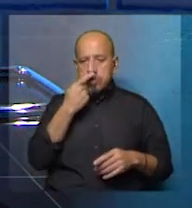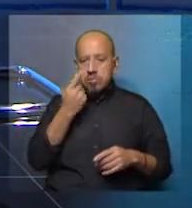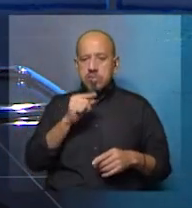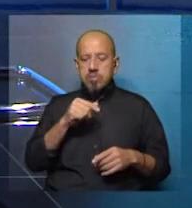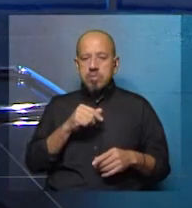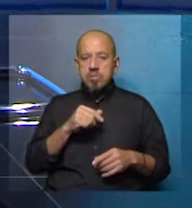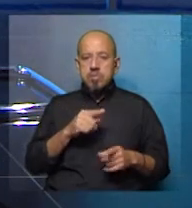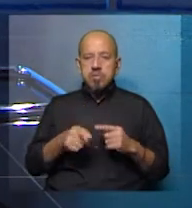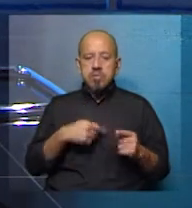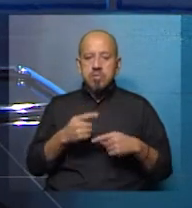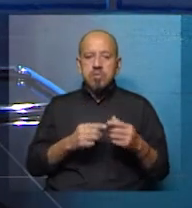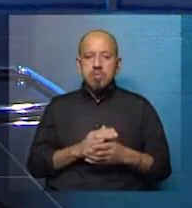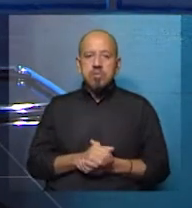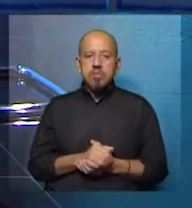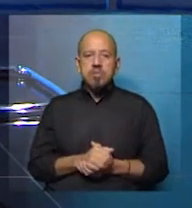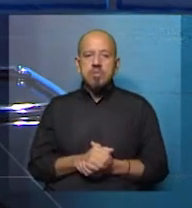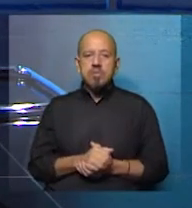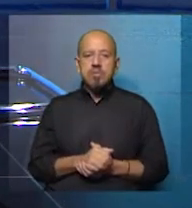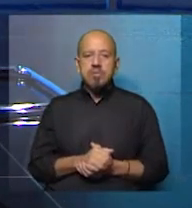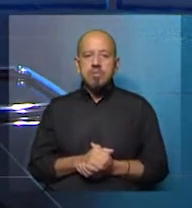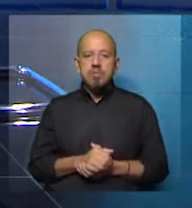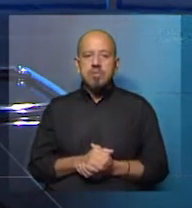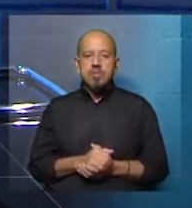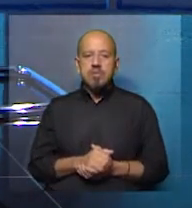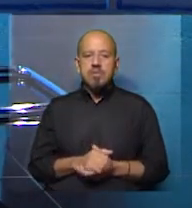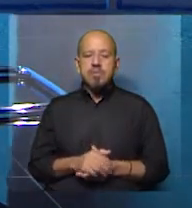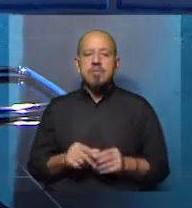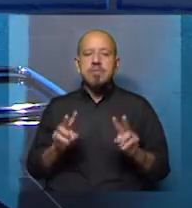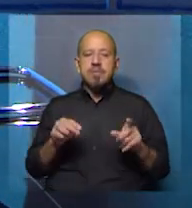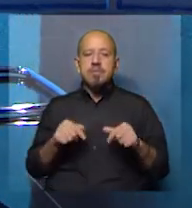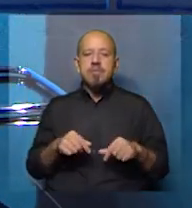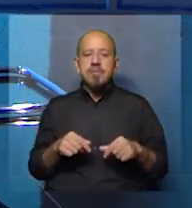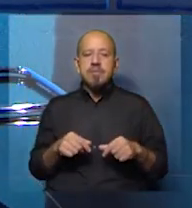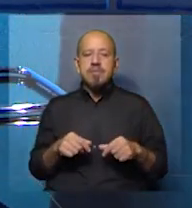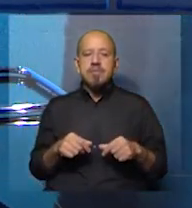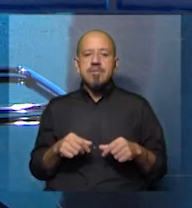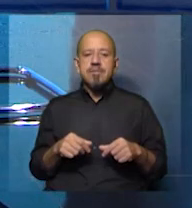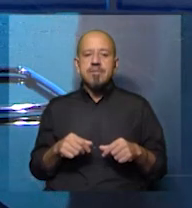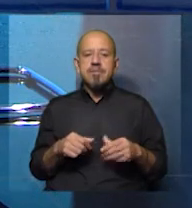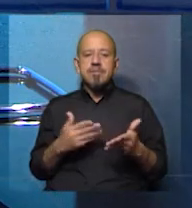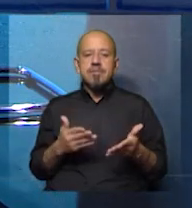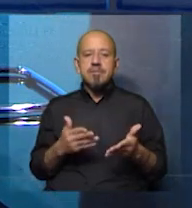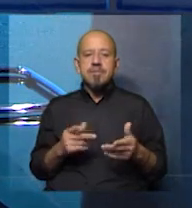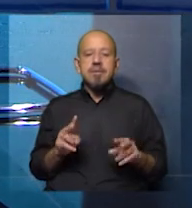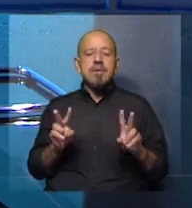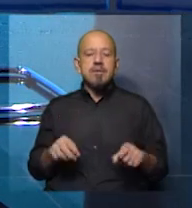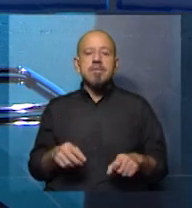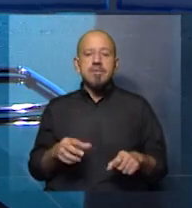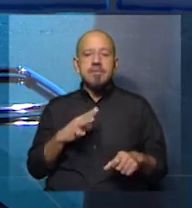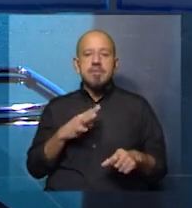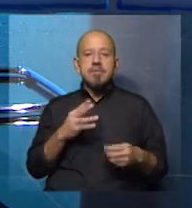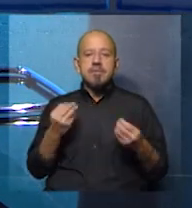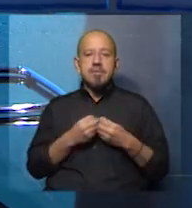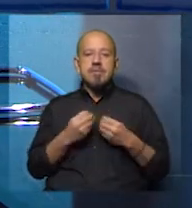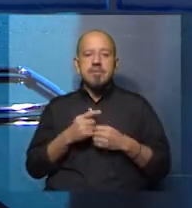marzo hacemos una pausa y seguimos conversando Cómo no porque este tema que me planteaste es un tema que es para hablar un programa entero y es un tema en el que hay mucha